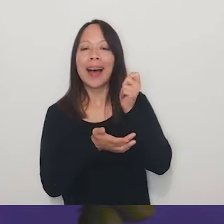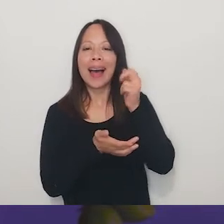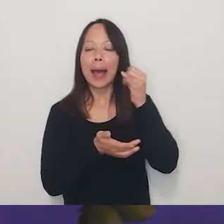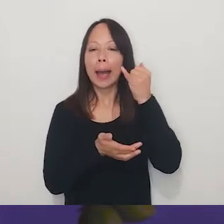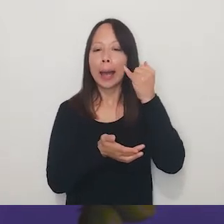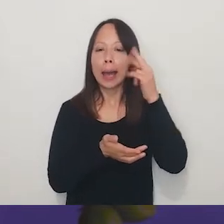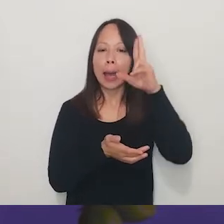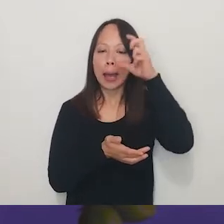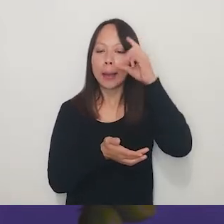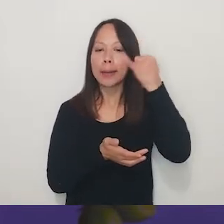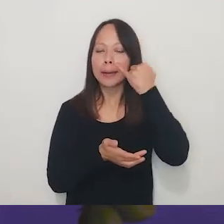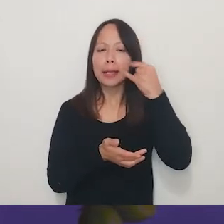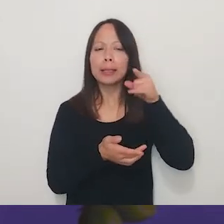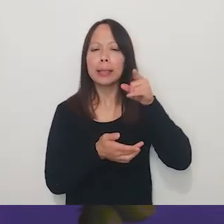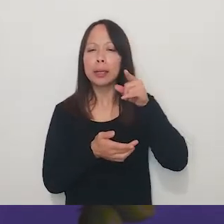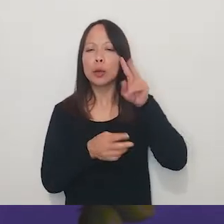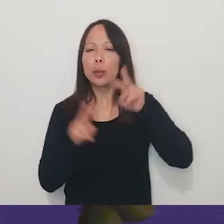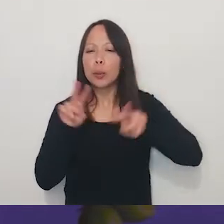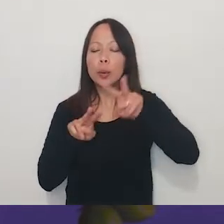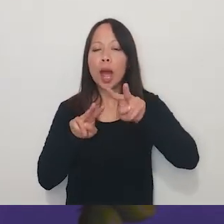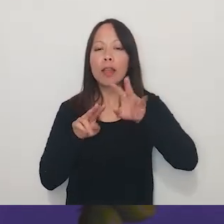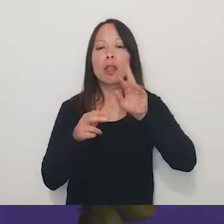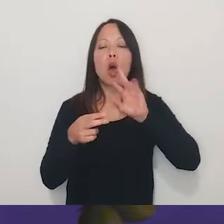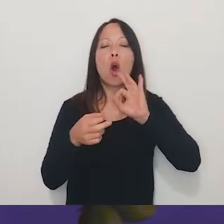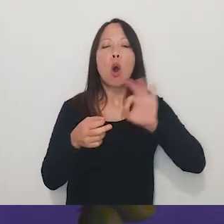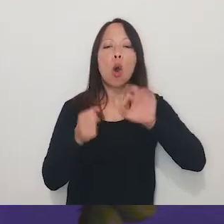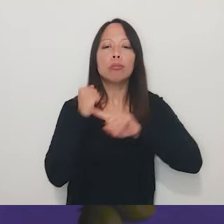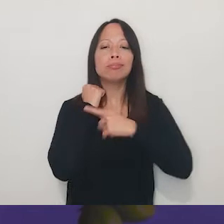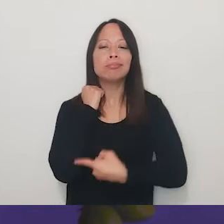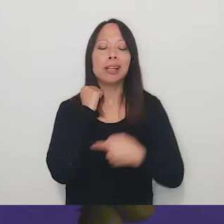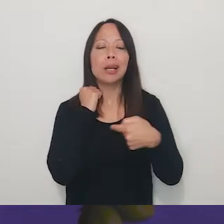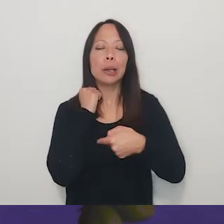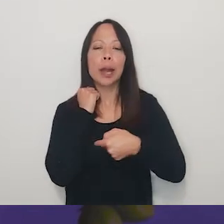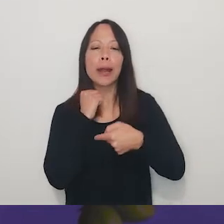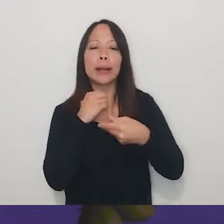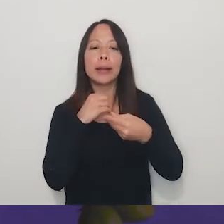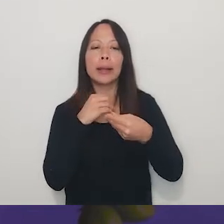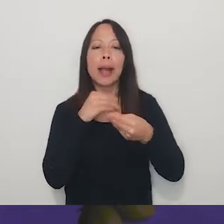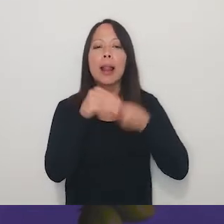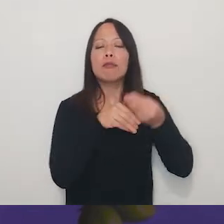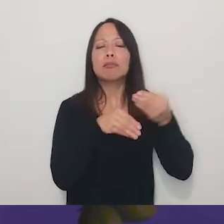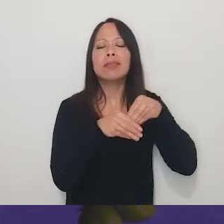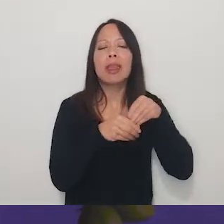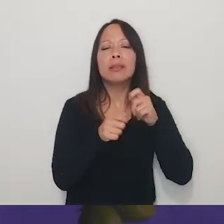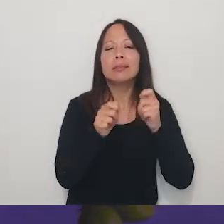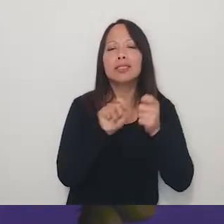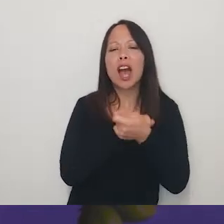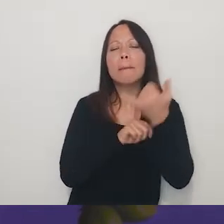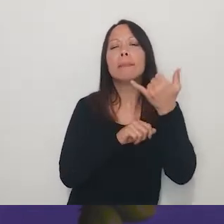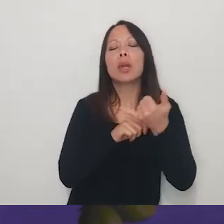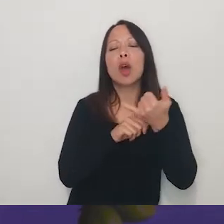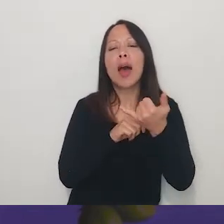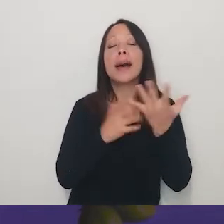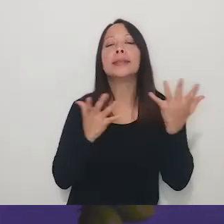array. Si estás buscando algo a nivel génico, si ya hay en la familia alguna mutación detectada, se busca